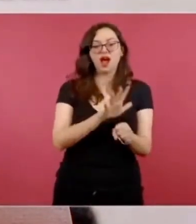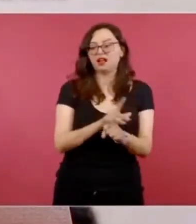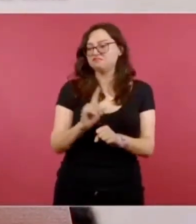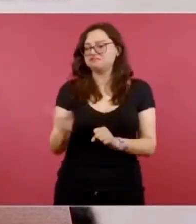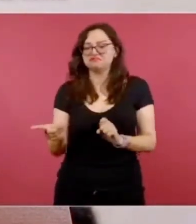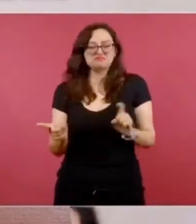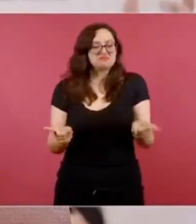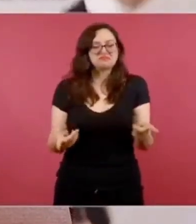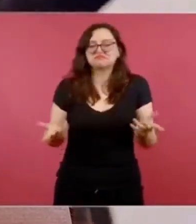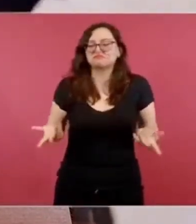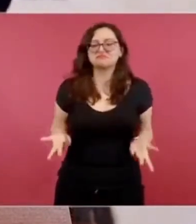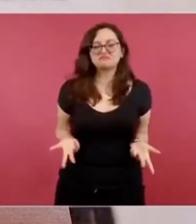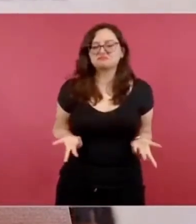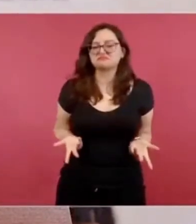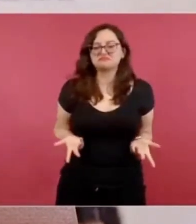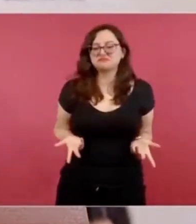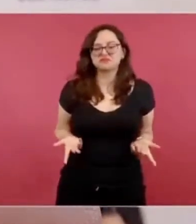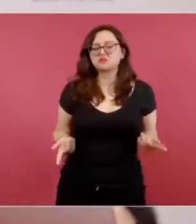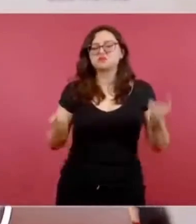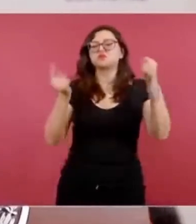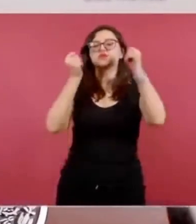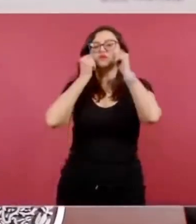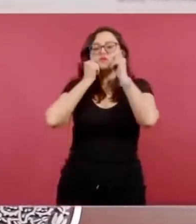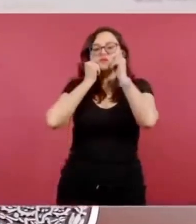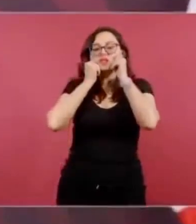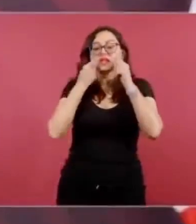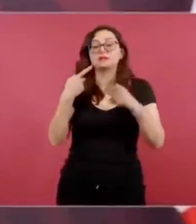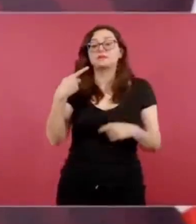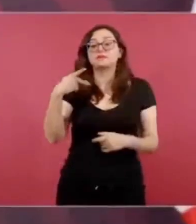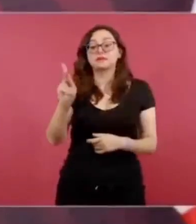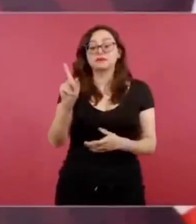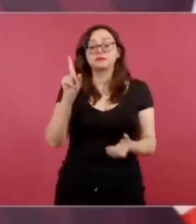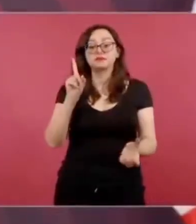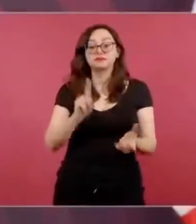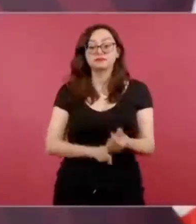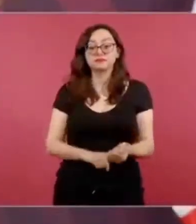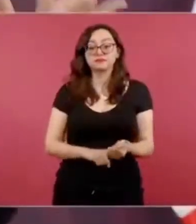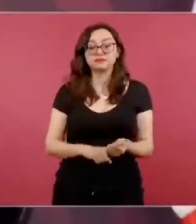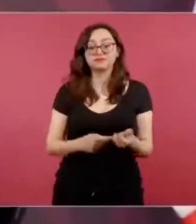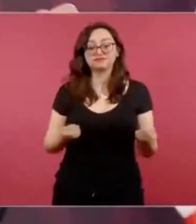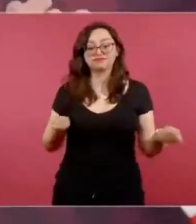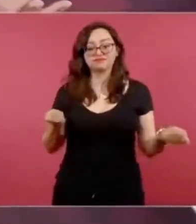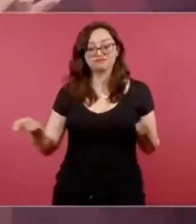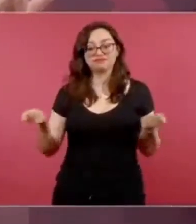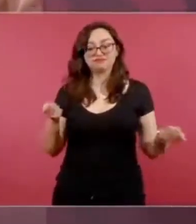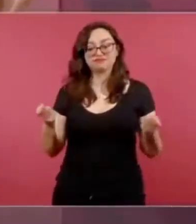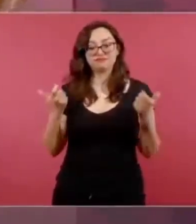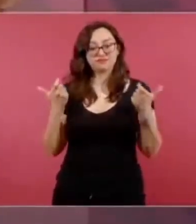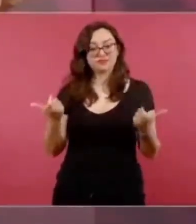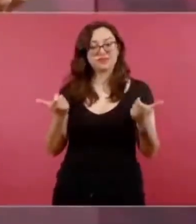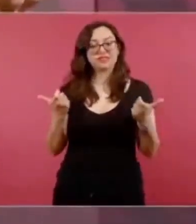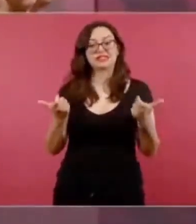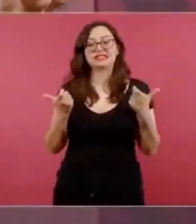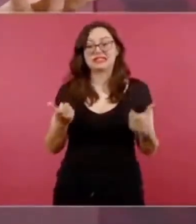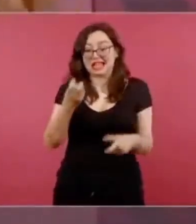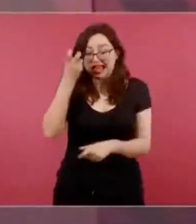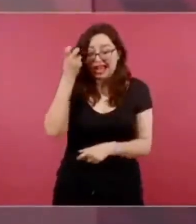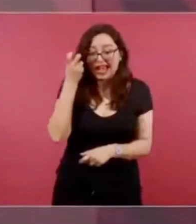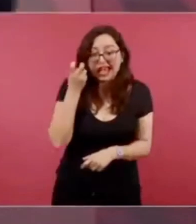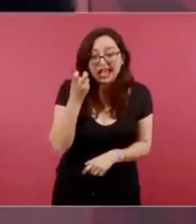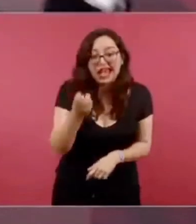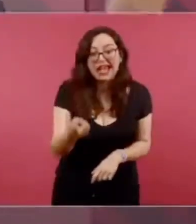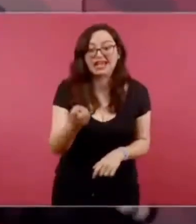No, lo que les interesaba era el control de la política económica,